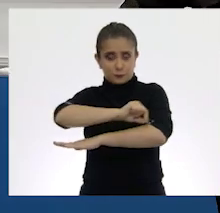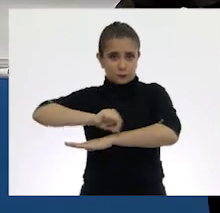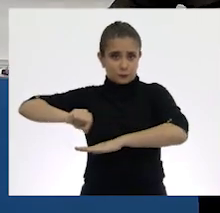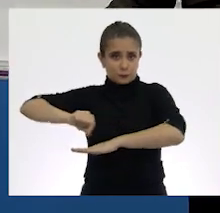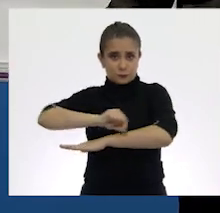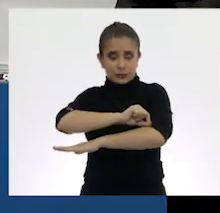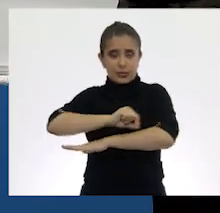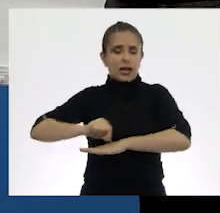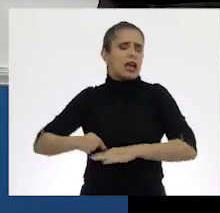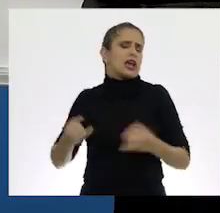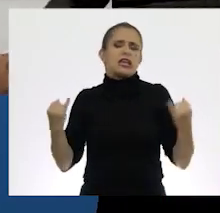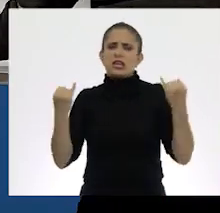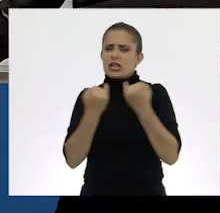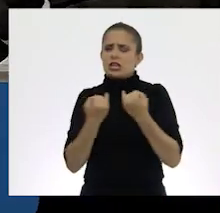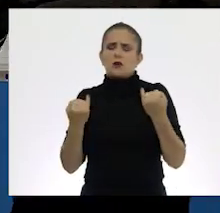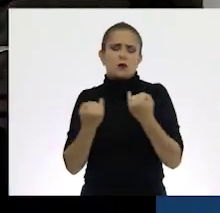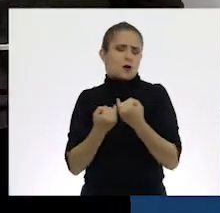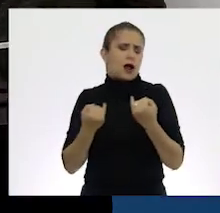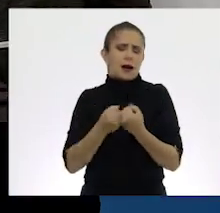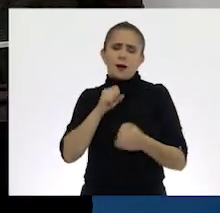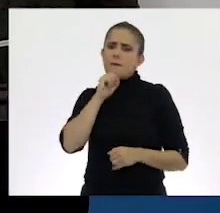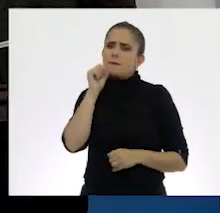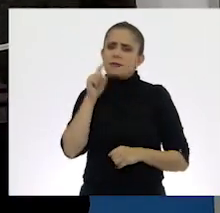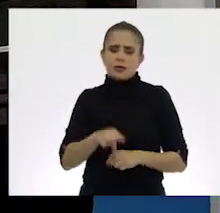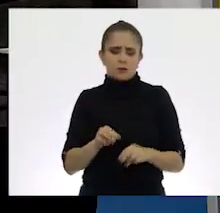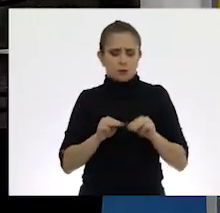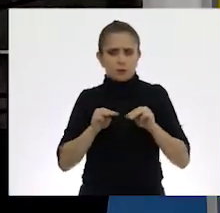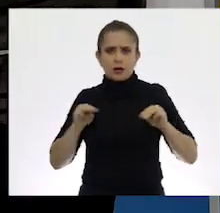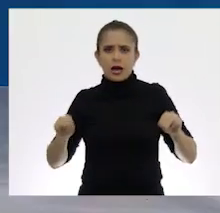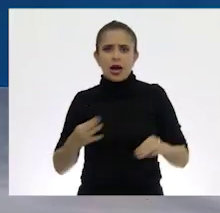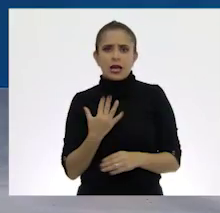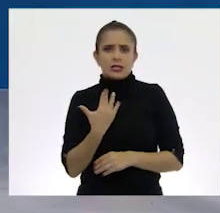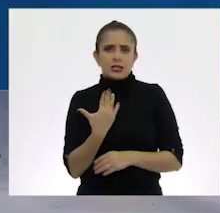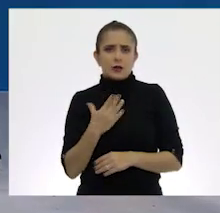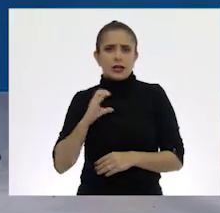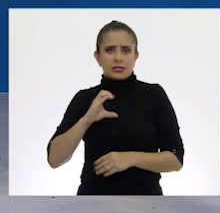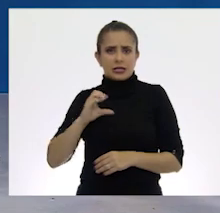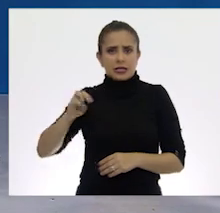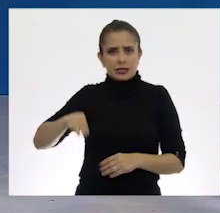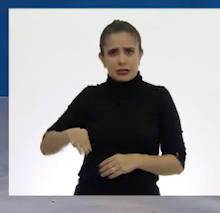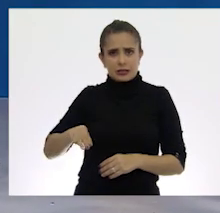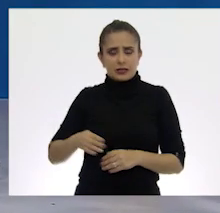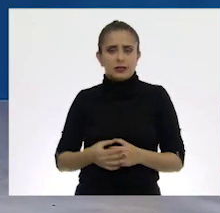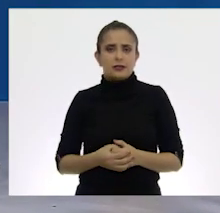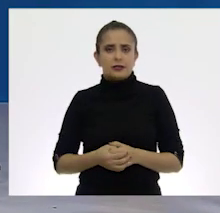línea otra vez ¿Ah, yo lo trazo? de 50 centímetros? Sí. Ahí